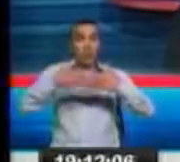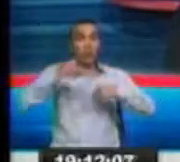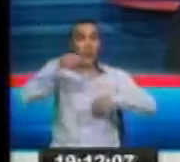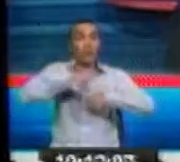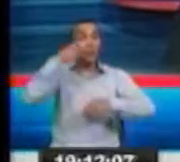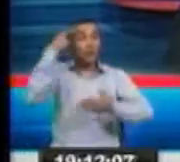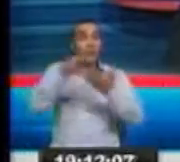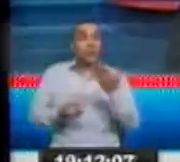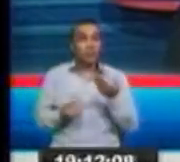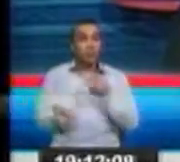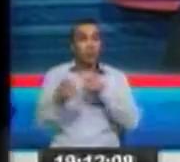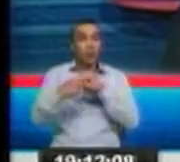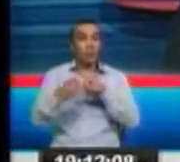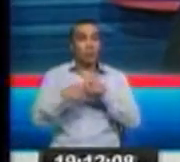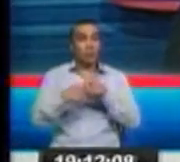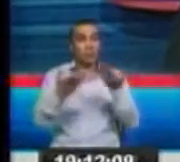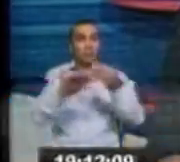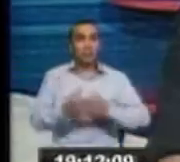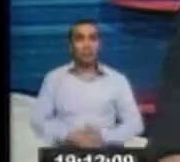dichas ternas.